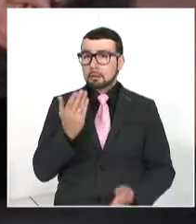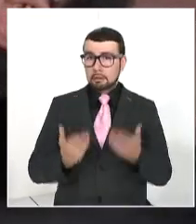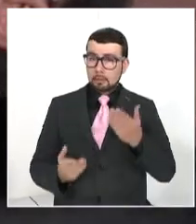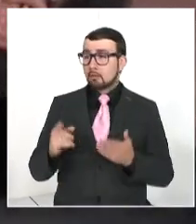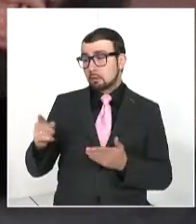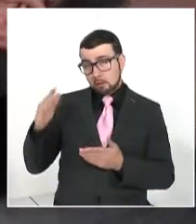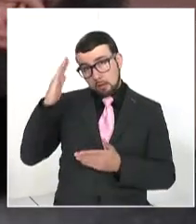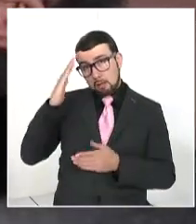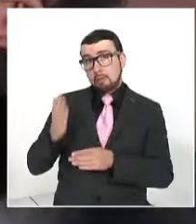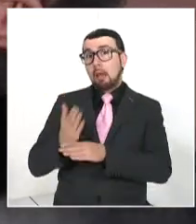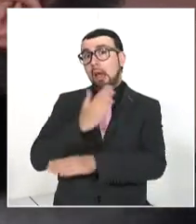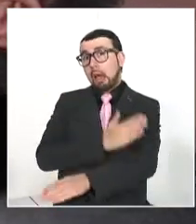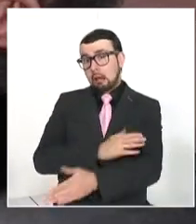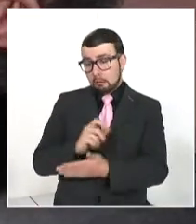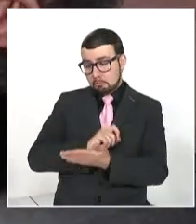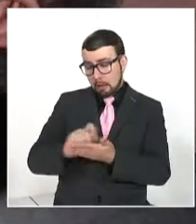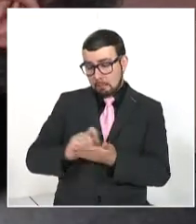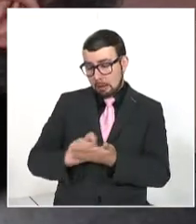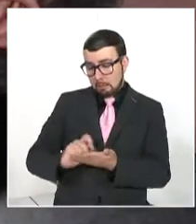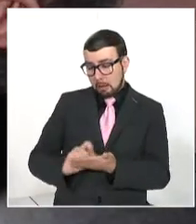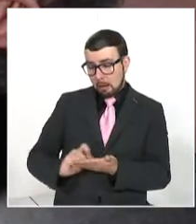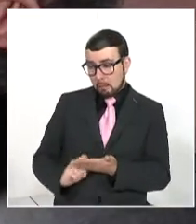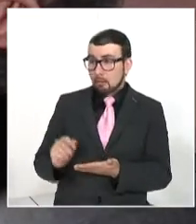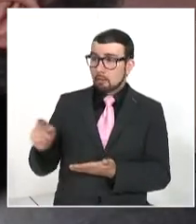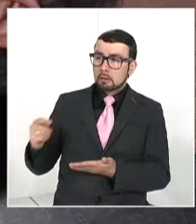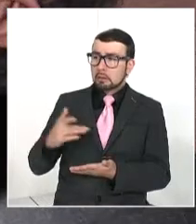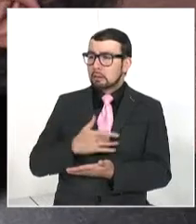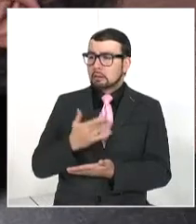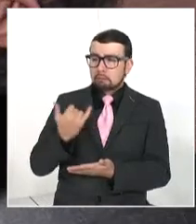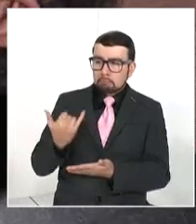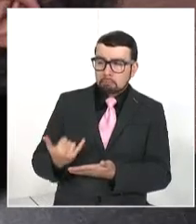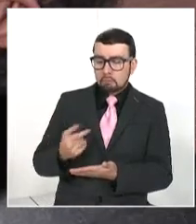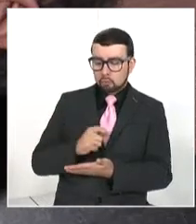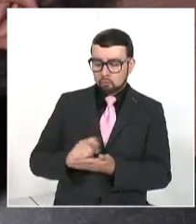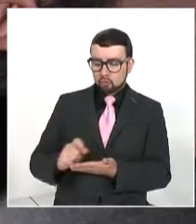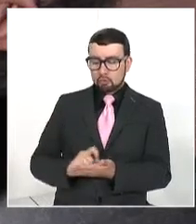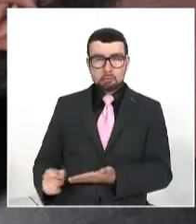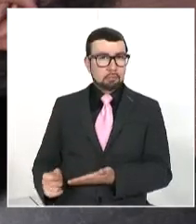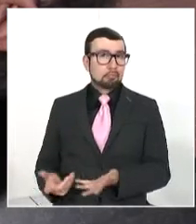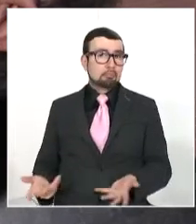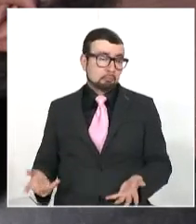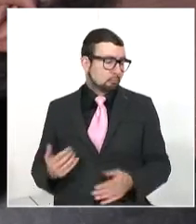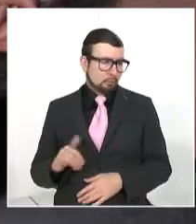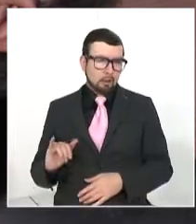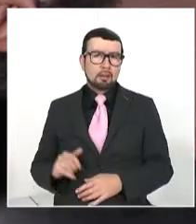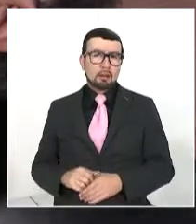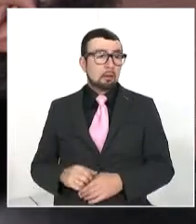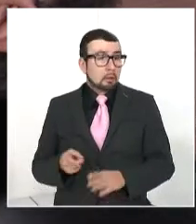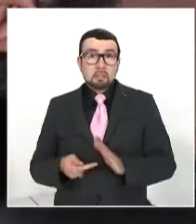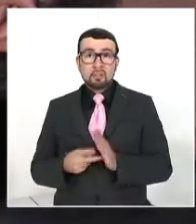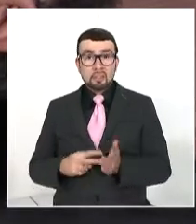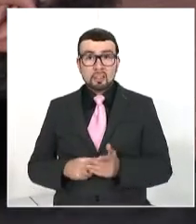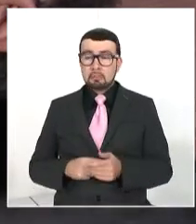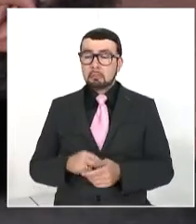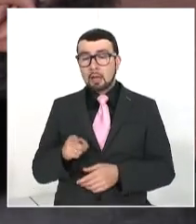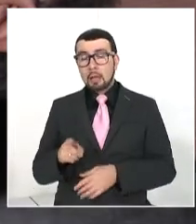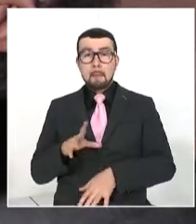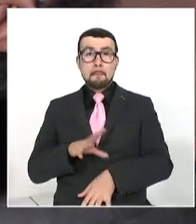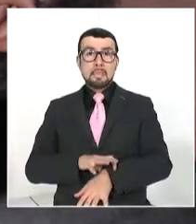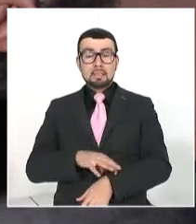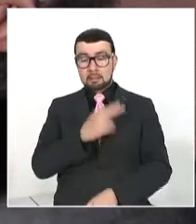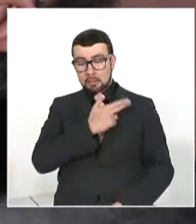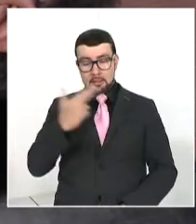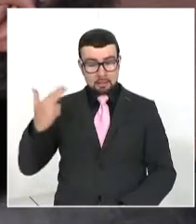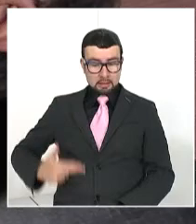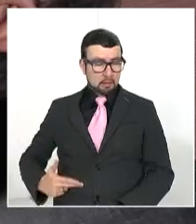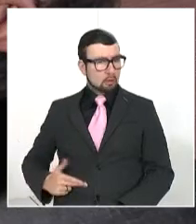Sí, clínica claro, normal, todo, médica, todo. porque es que esto es otra cosa, no es que él vaya a hacer medicina china acá, no, él es